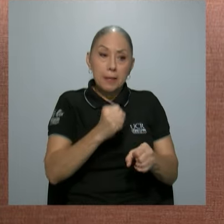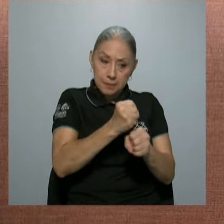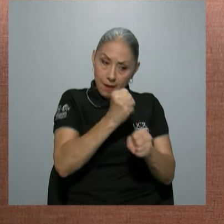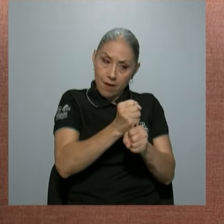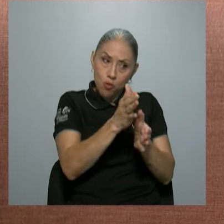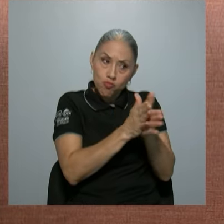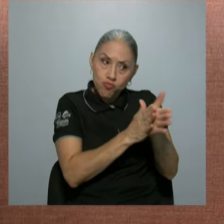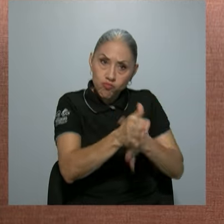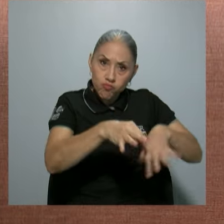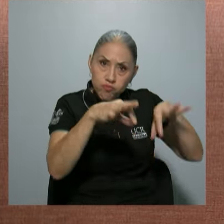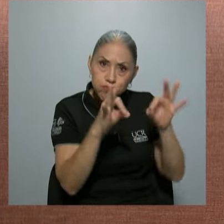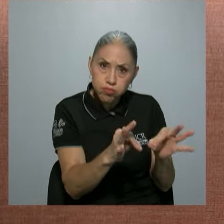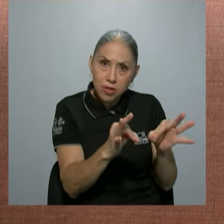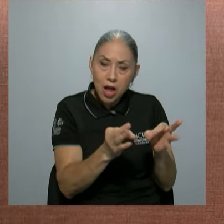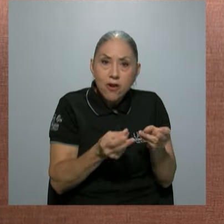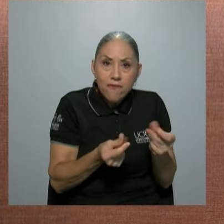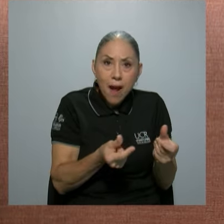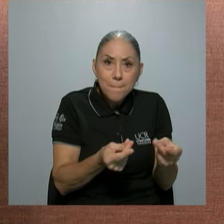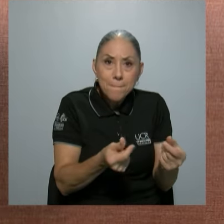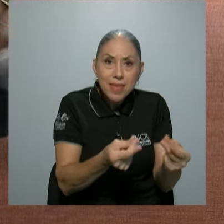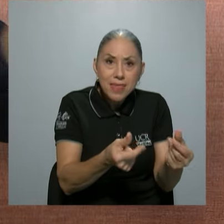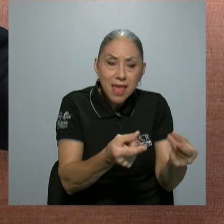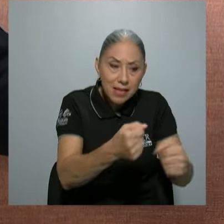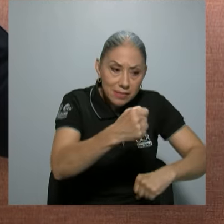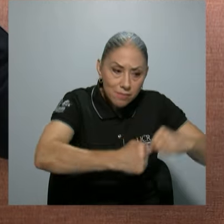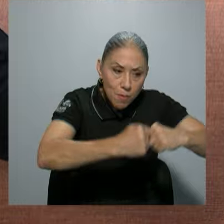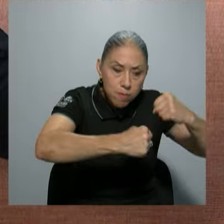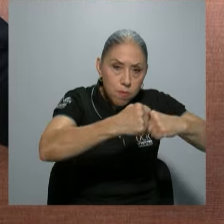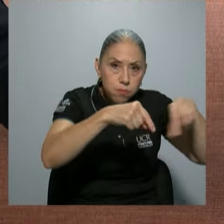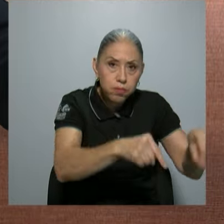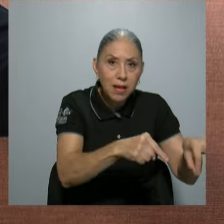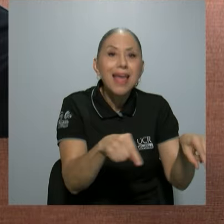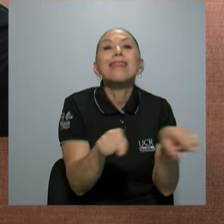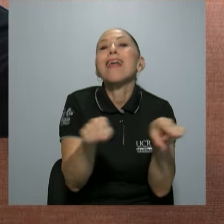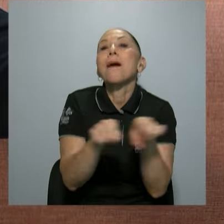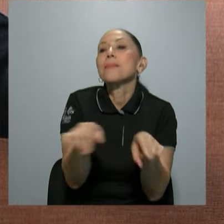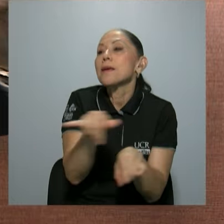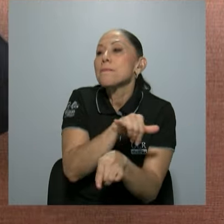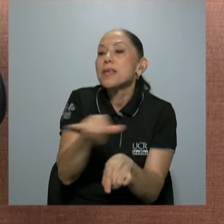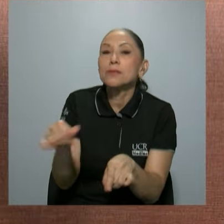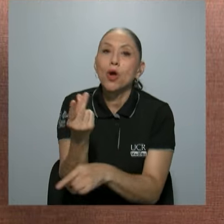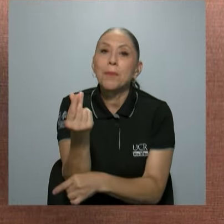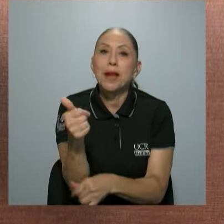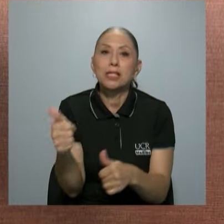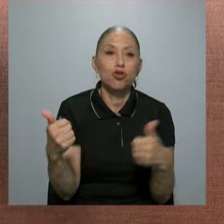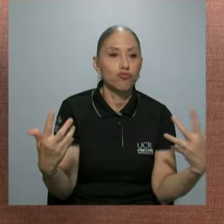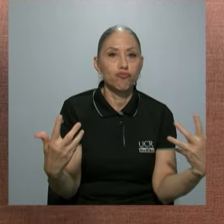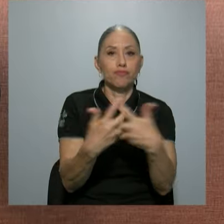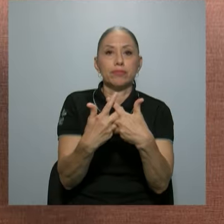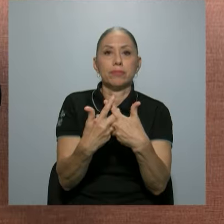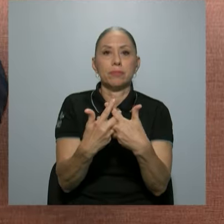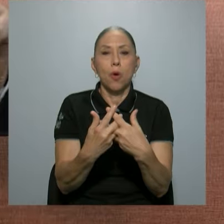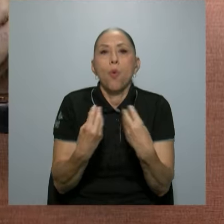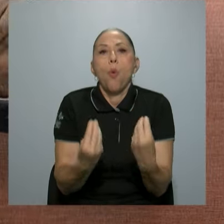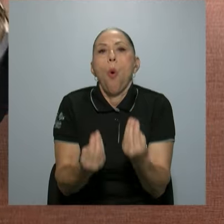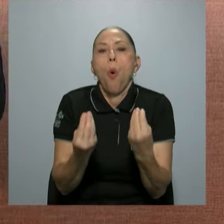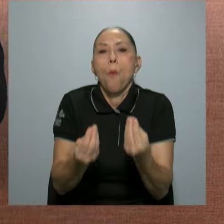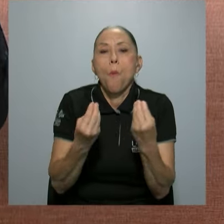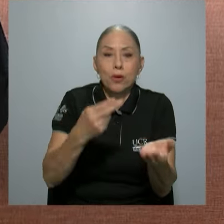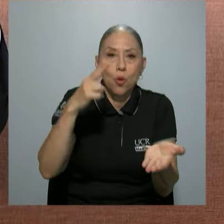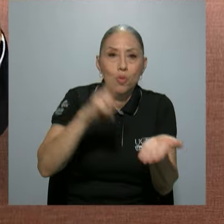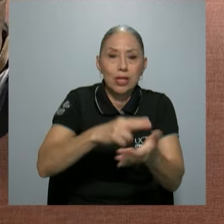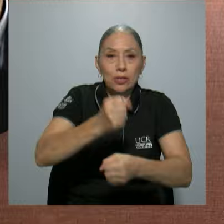la rapidez y agilidad en que se hace la obra, también tiene que estar esa misma eficiencia en el precio. No es posible que las concesiones de obra pública se